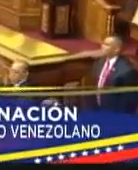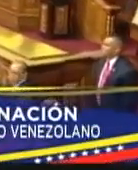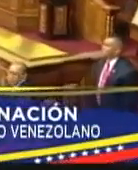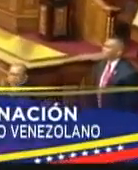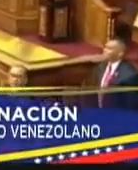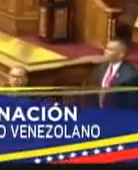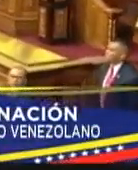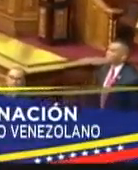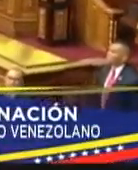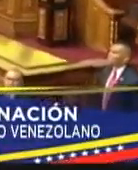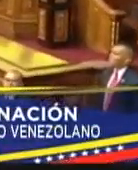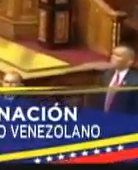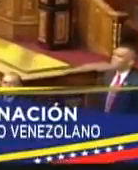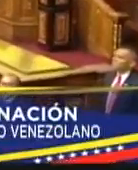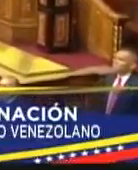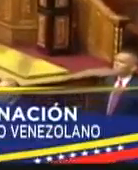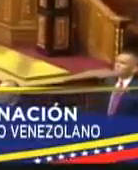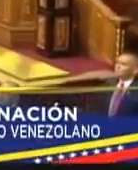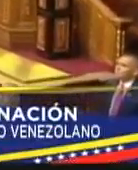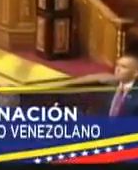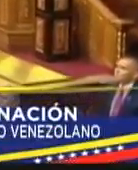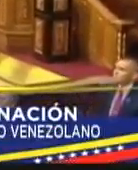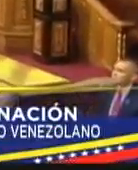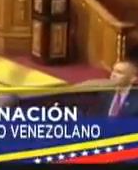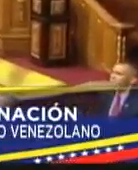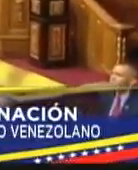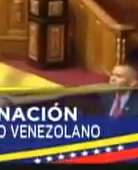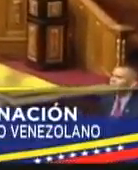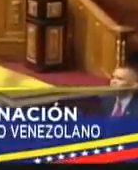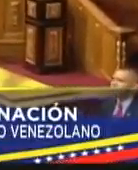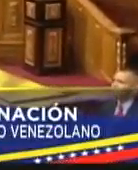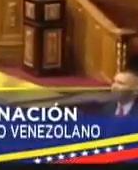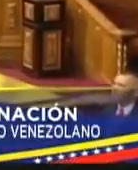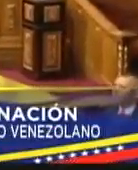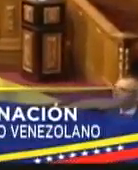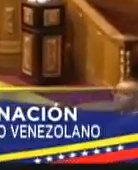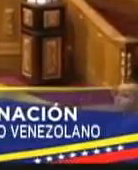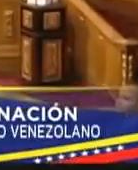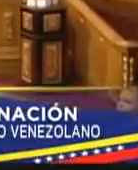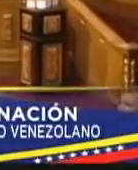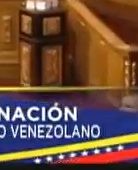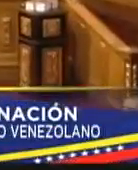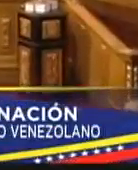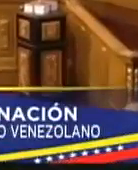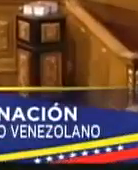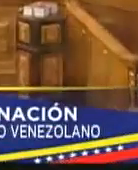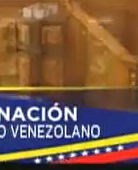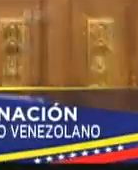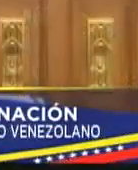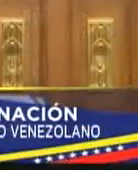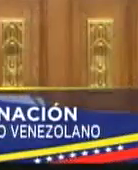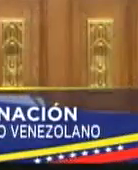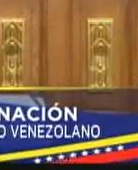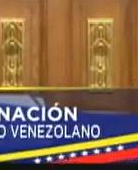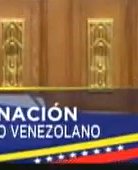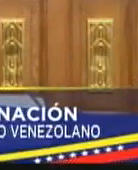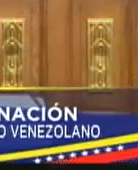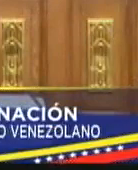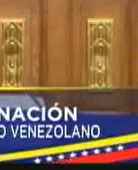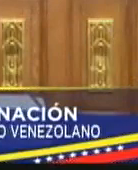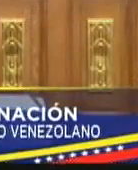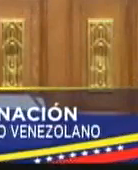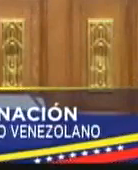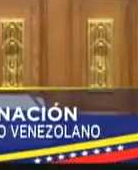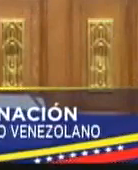el 5 de enero a las 11 de la mañana como manda nuestra Carta Magna